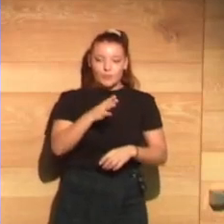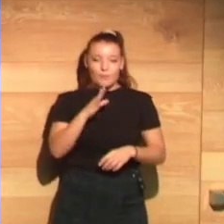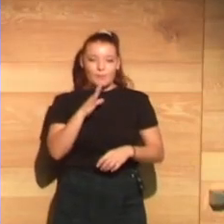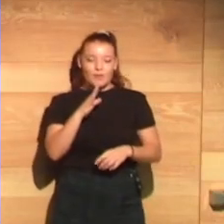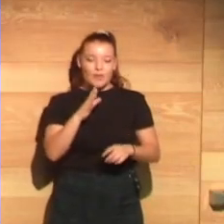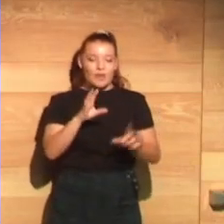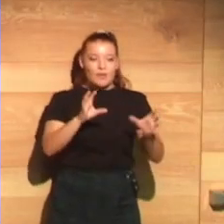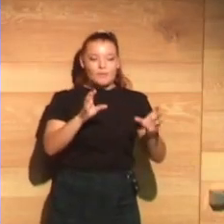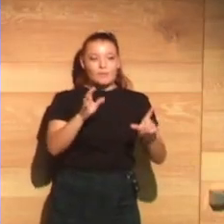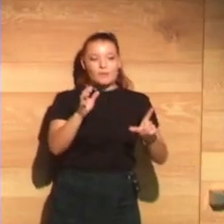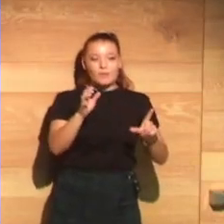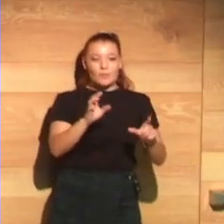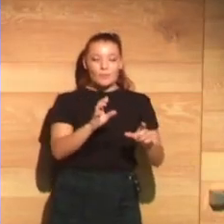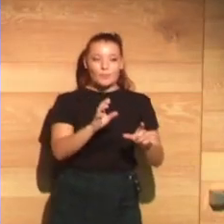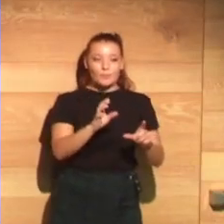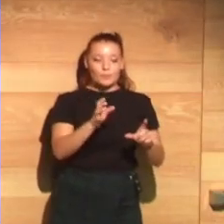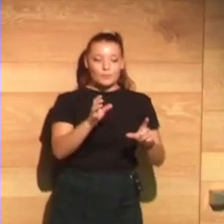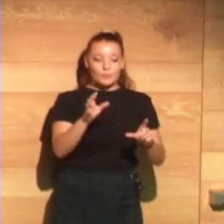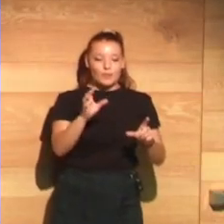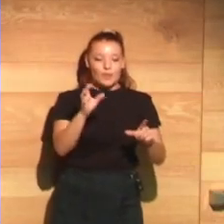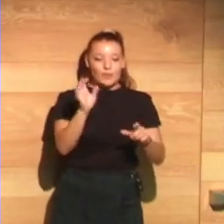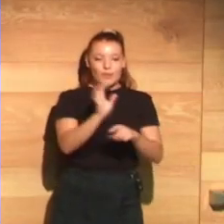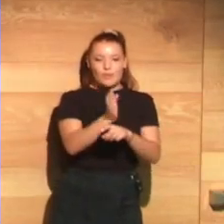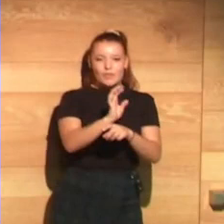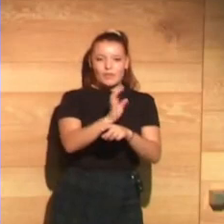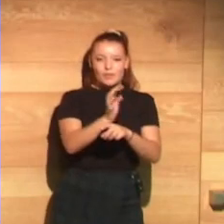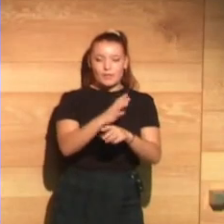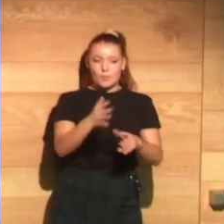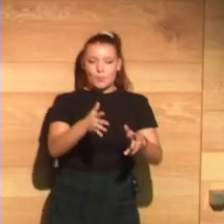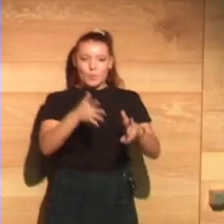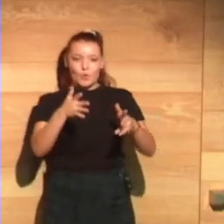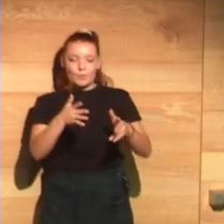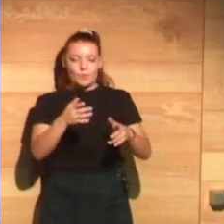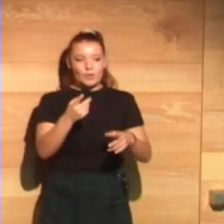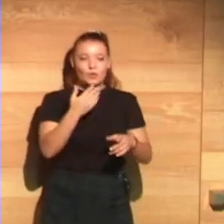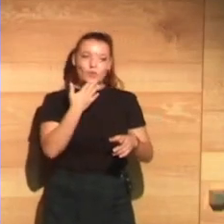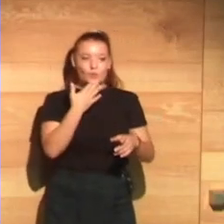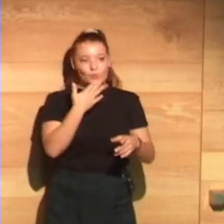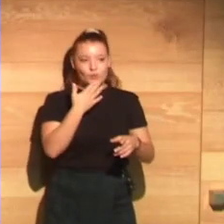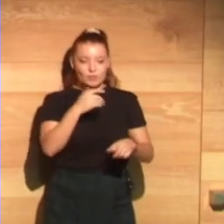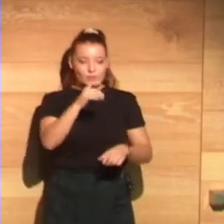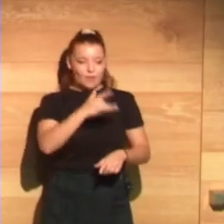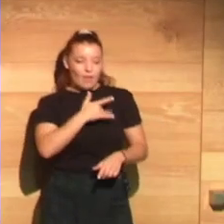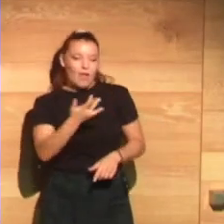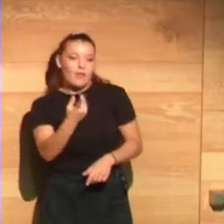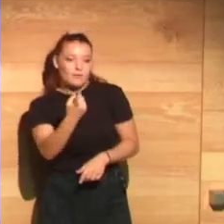configuraron mucho cómo iba a ser ella de mayor, por su pasión por el cine, por su vulnerabilidad, por